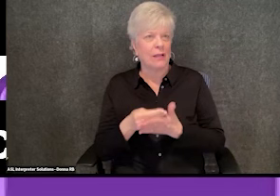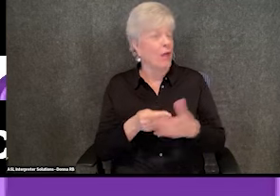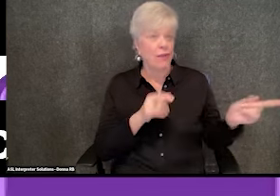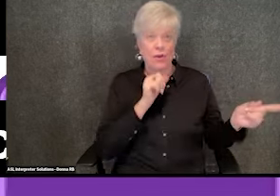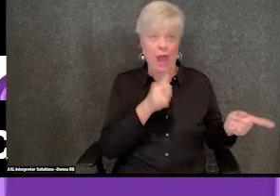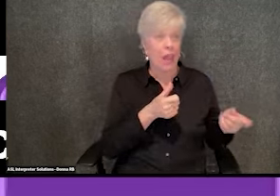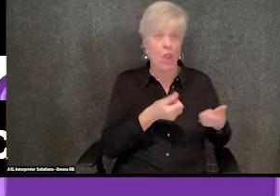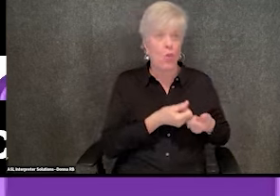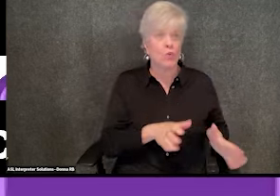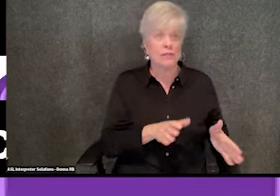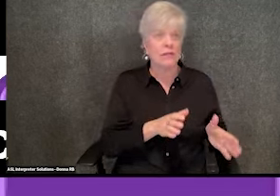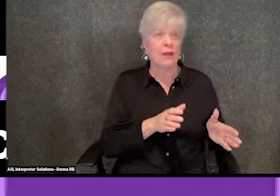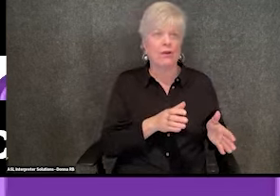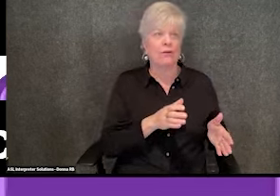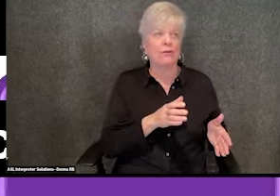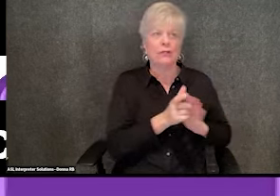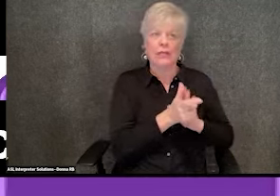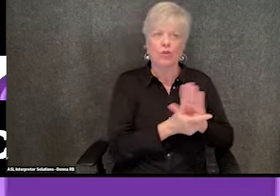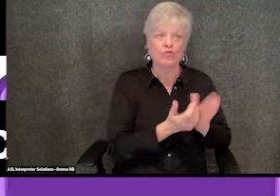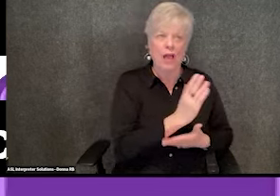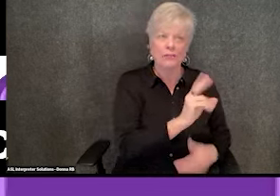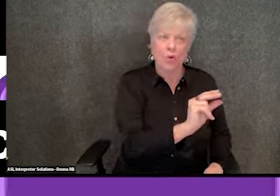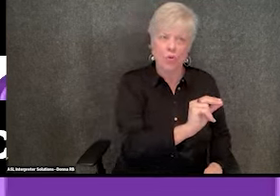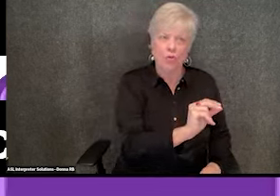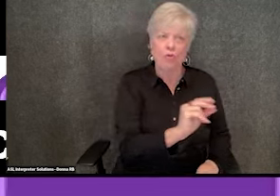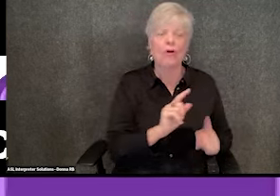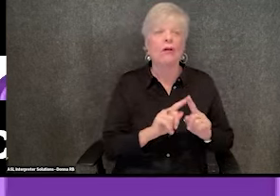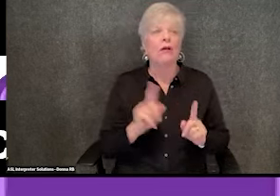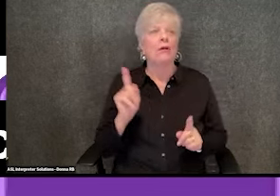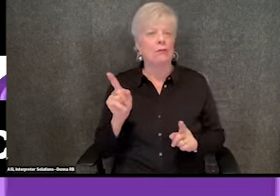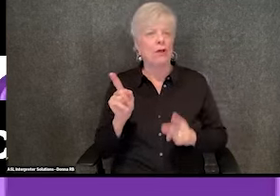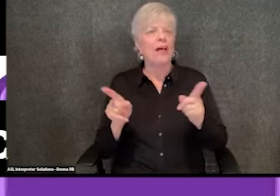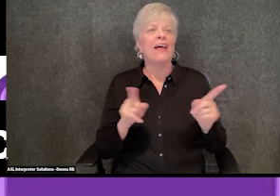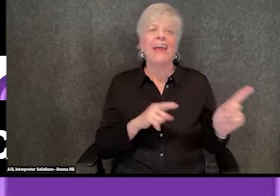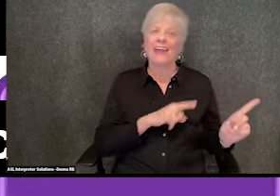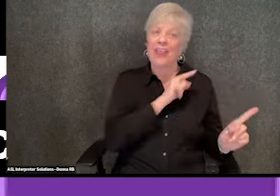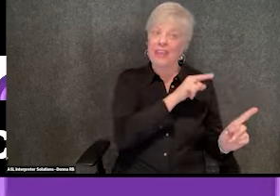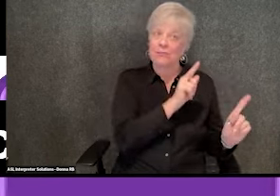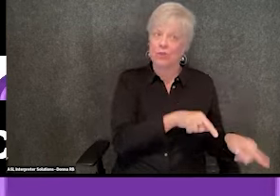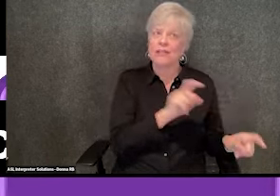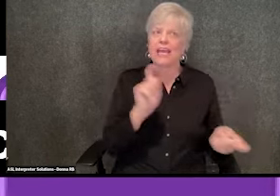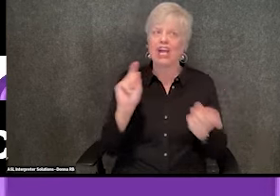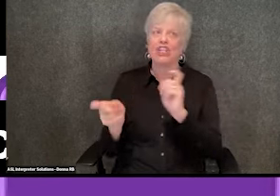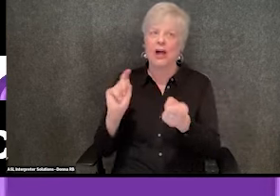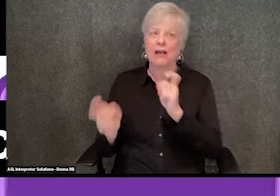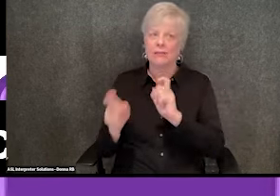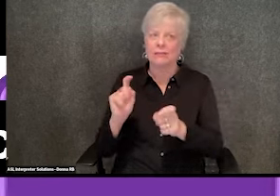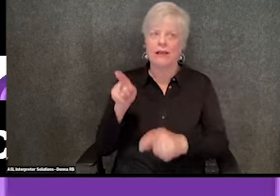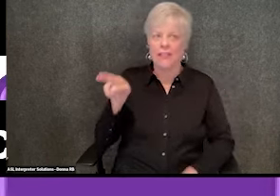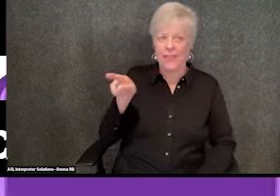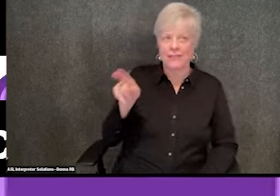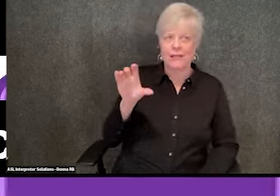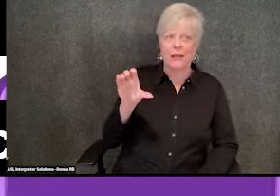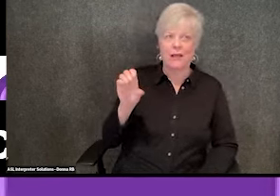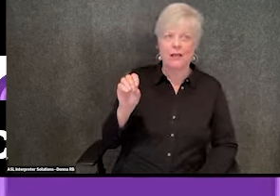persona le va a ayudar a manejar la parte económica, pero no va a perder sus derechos. La persona